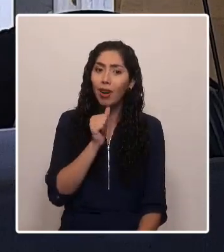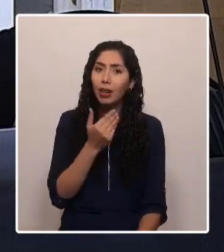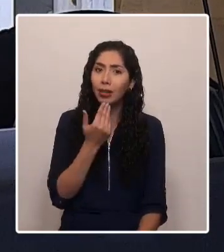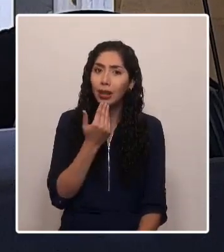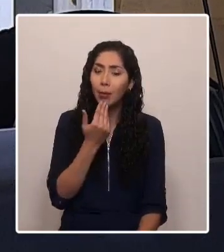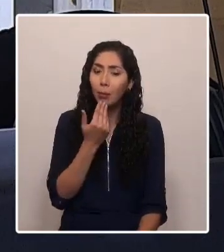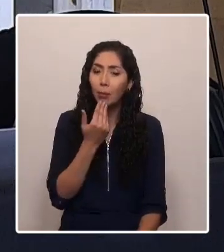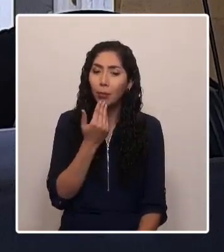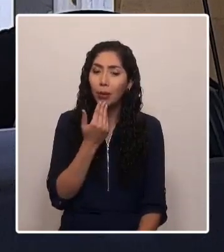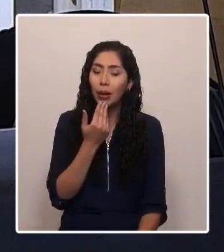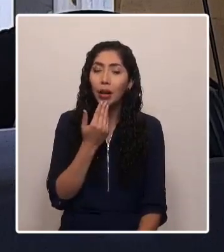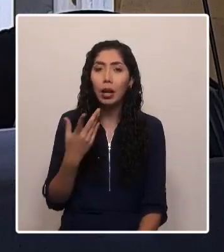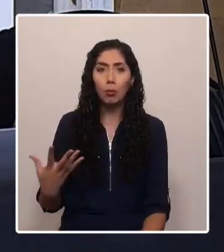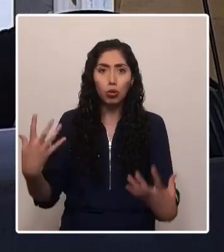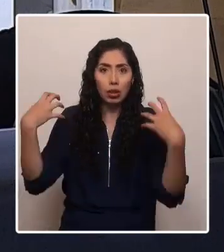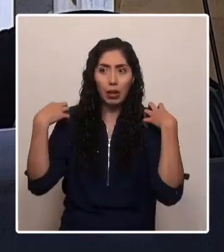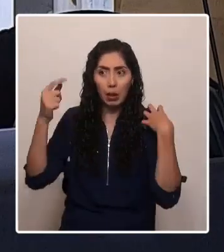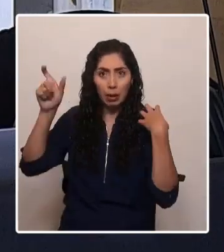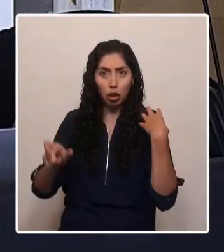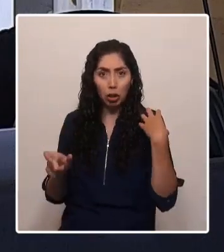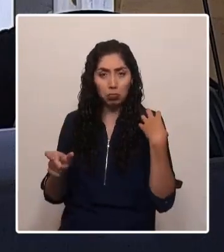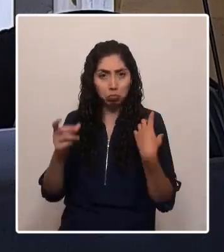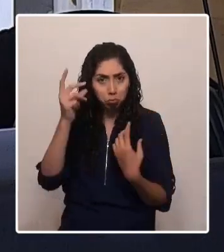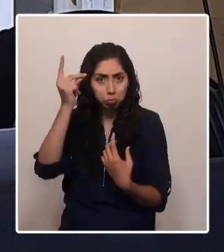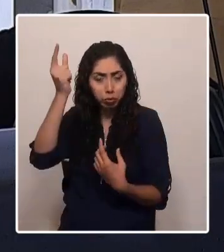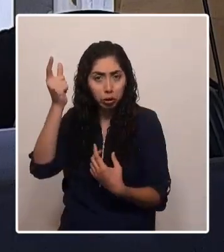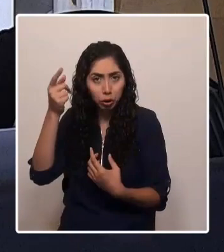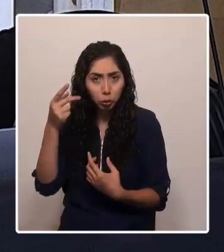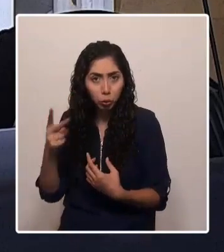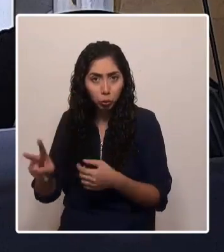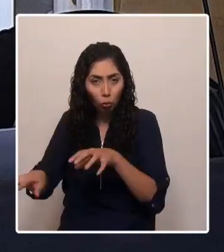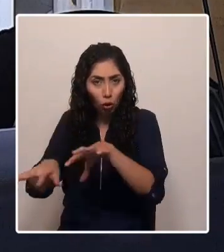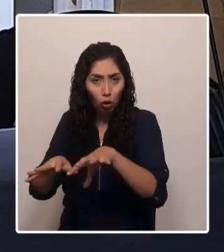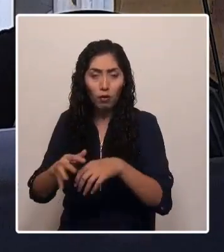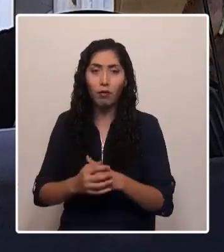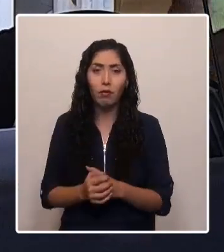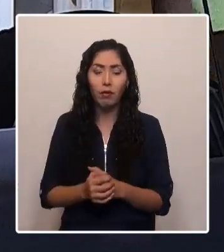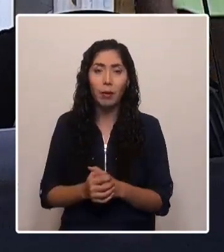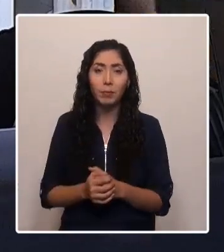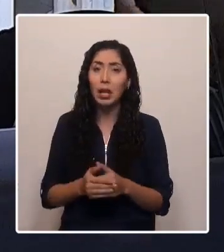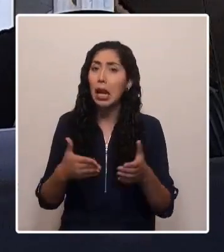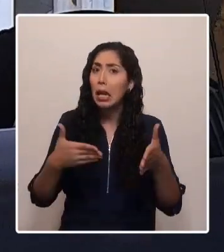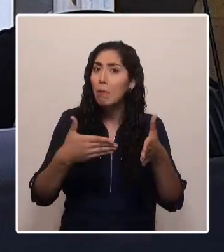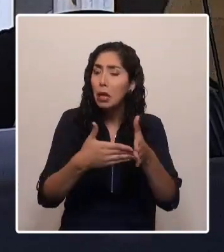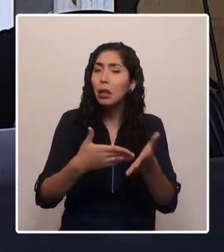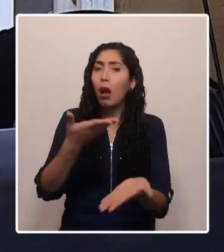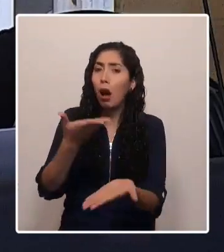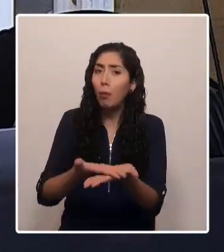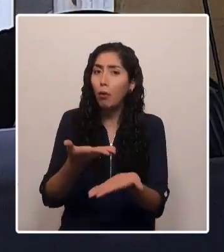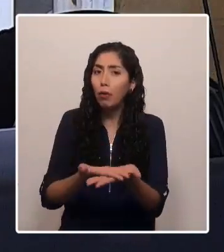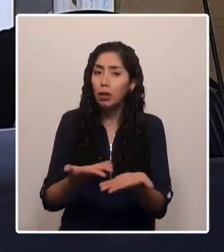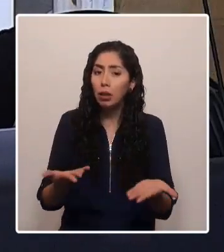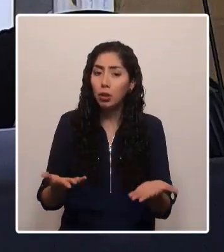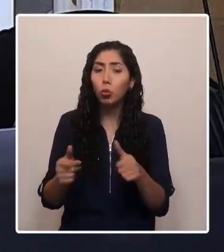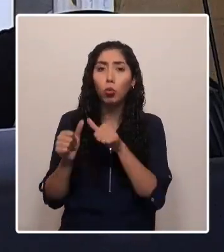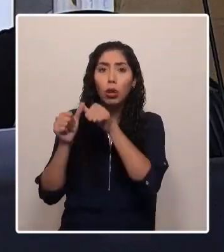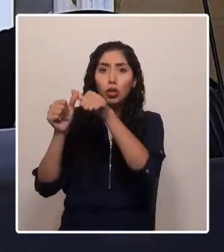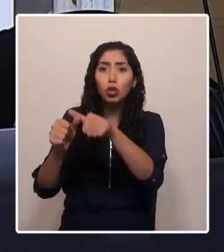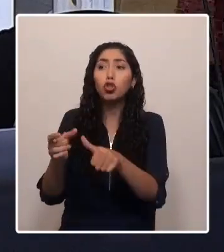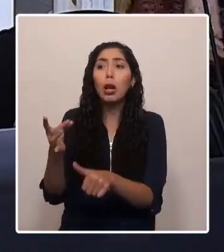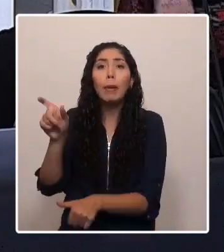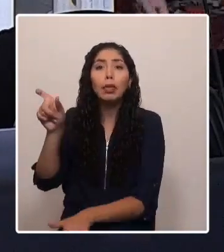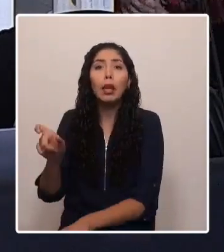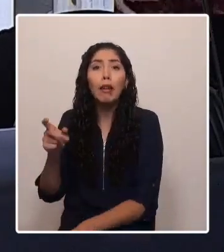obra, sin hacer ninguna referencia al dominio o disposición, y limitando su aprovechamiento por la duración solo de su vida y no por un